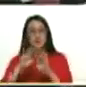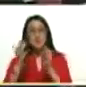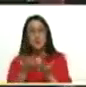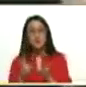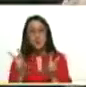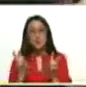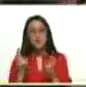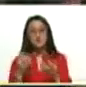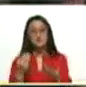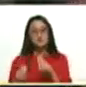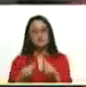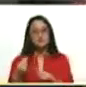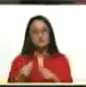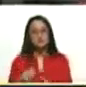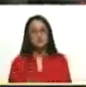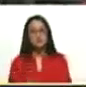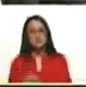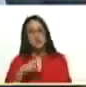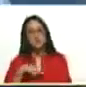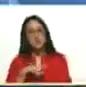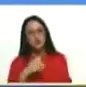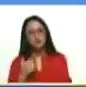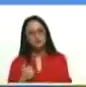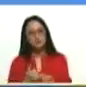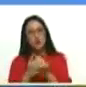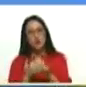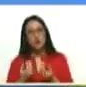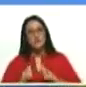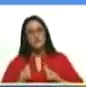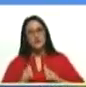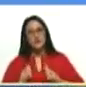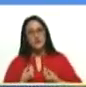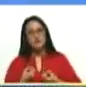multipolar. Nosotros hemos apostado nuestra vida.